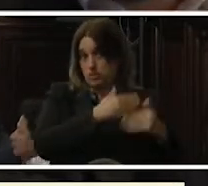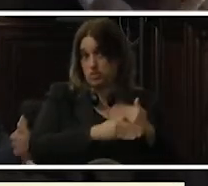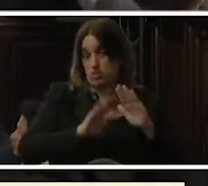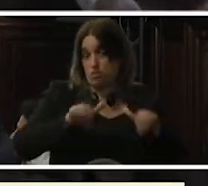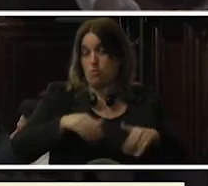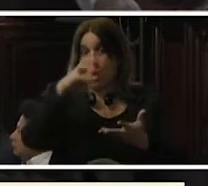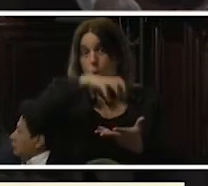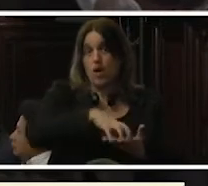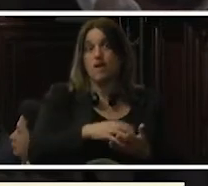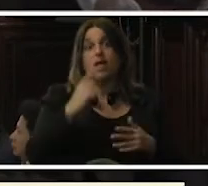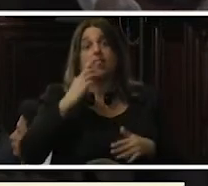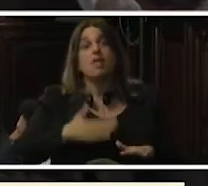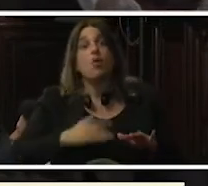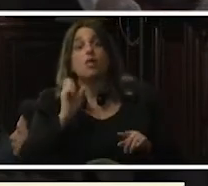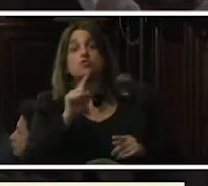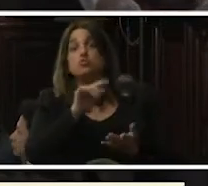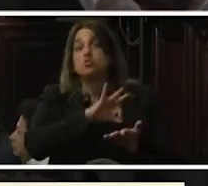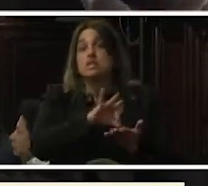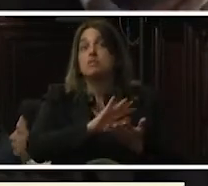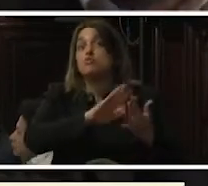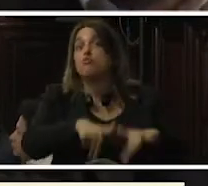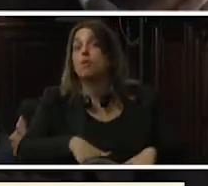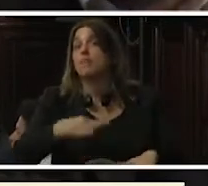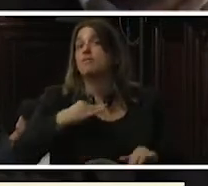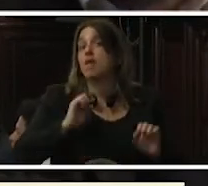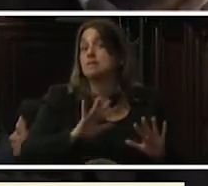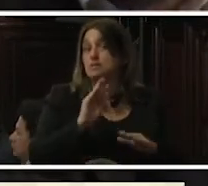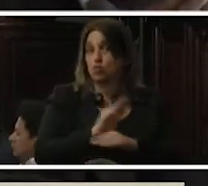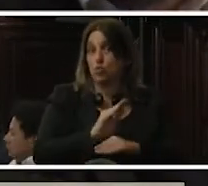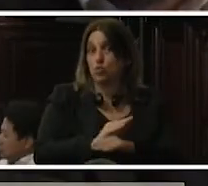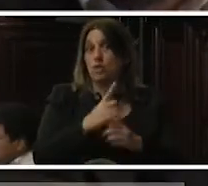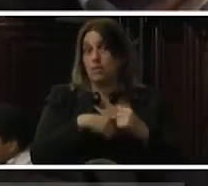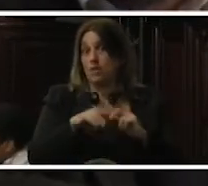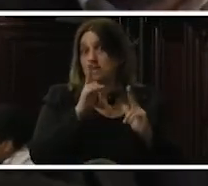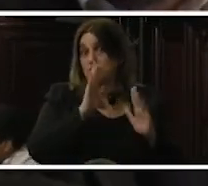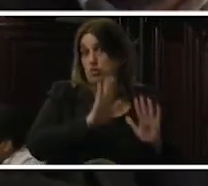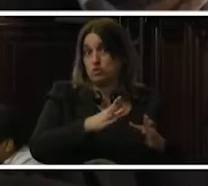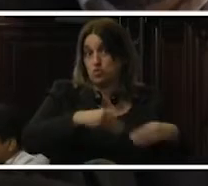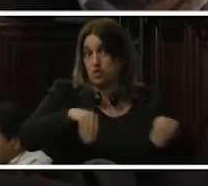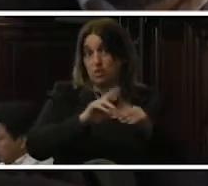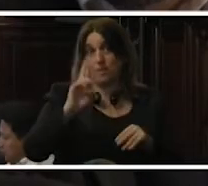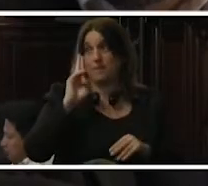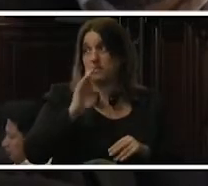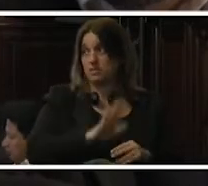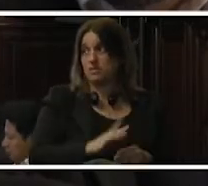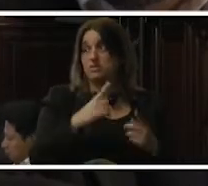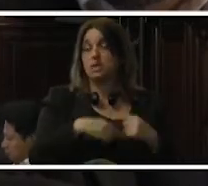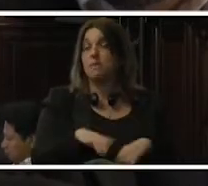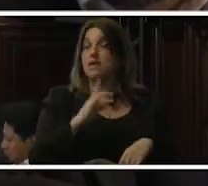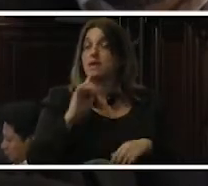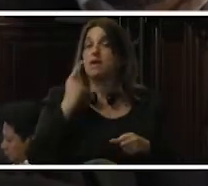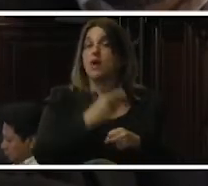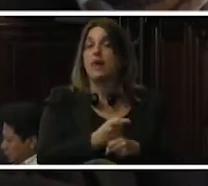al sistema de vida y costumbre de estos pueblos, declarando la intangibilidad de sus territorios. Impedir la